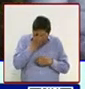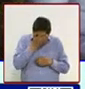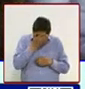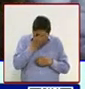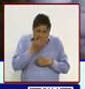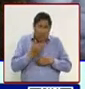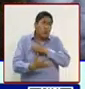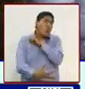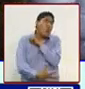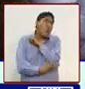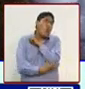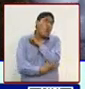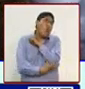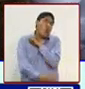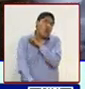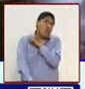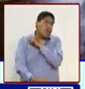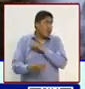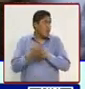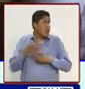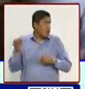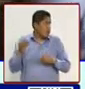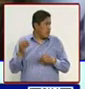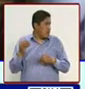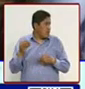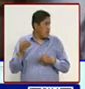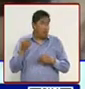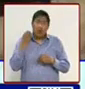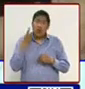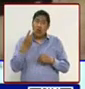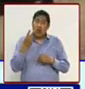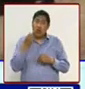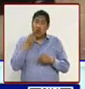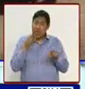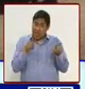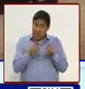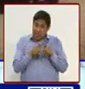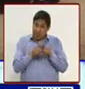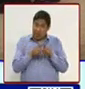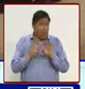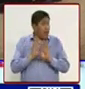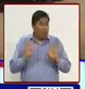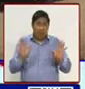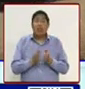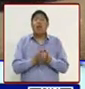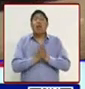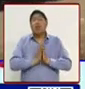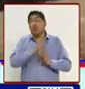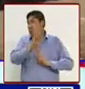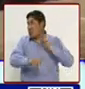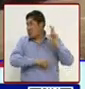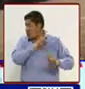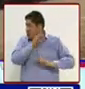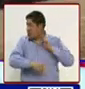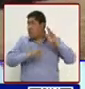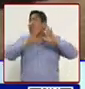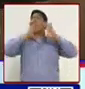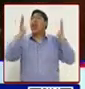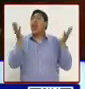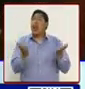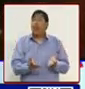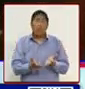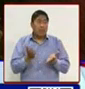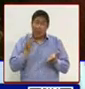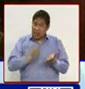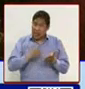bajos recursos económicos. Prácticamente son dos hermanas simplemente, y por favor pedir a la población en general